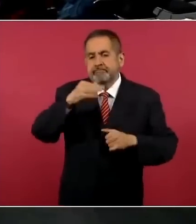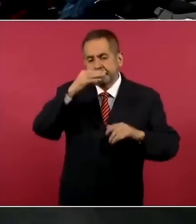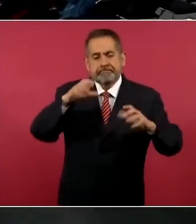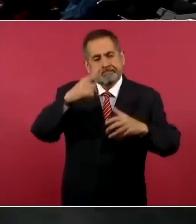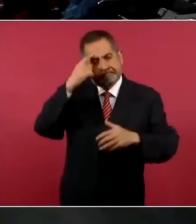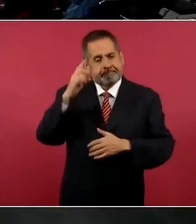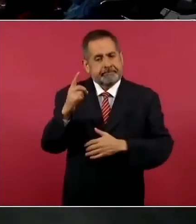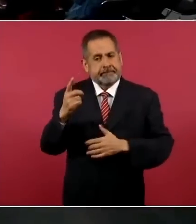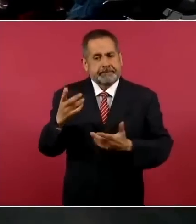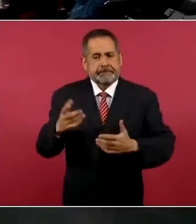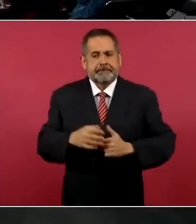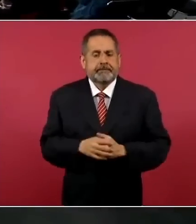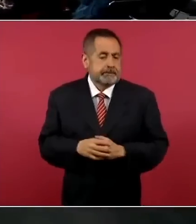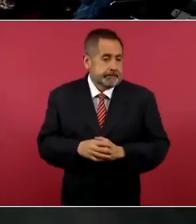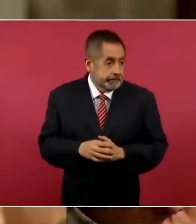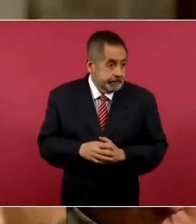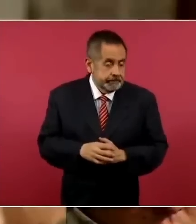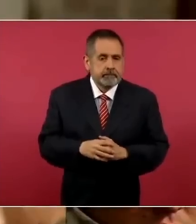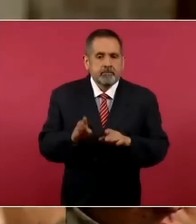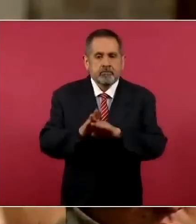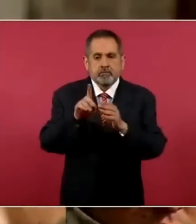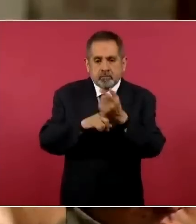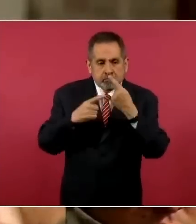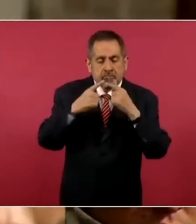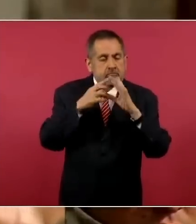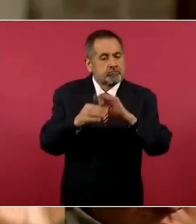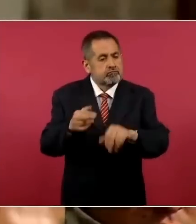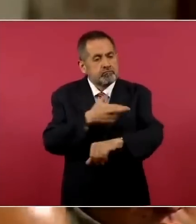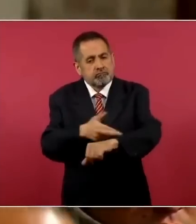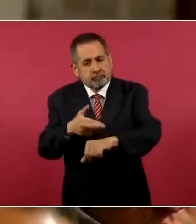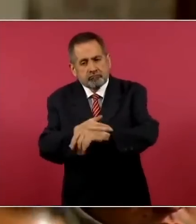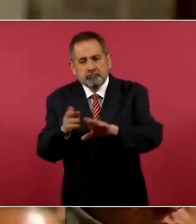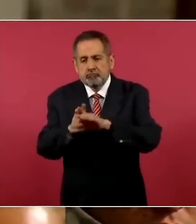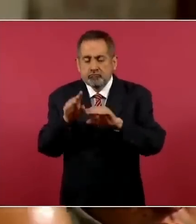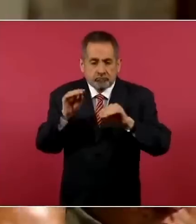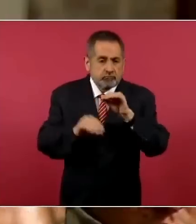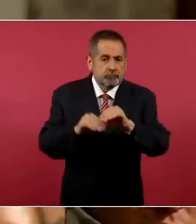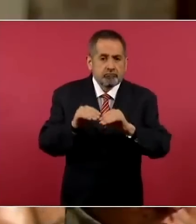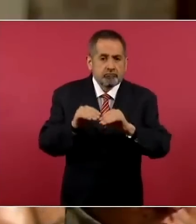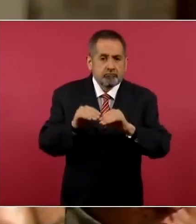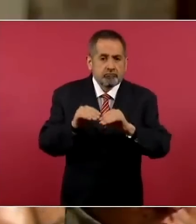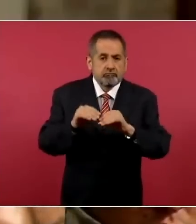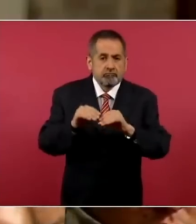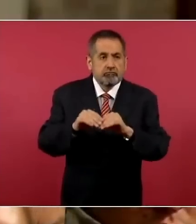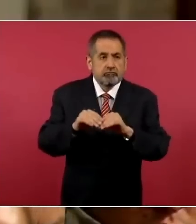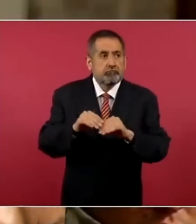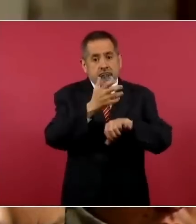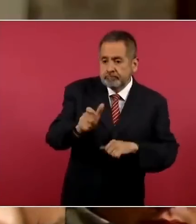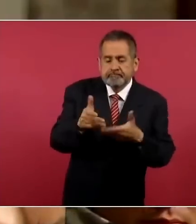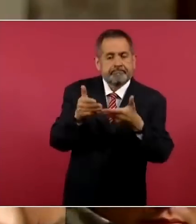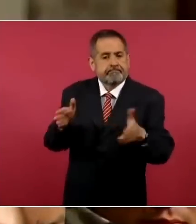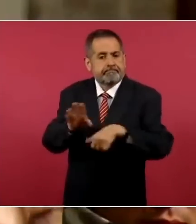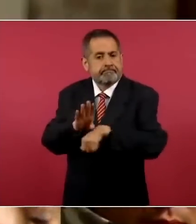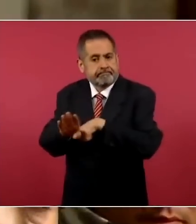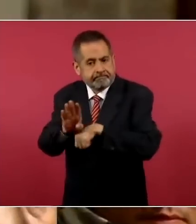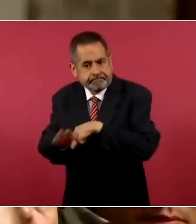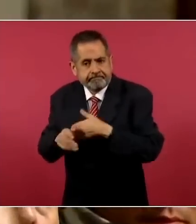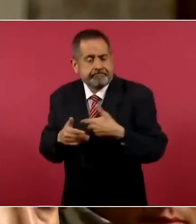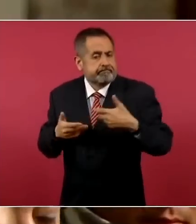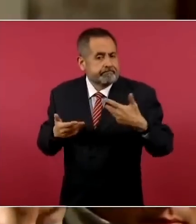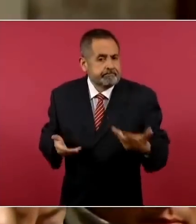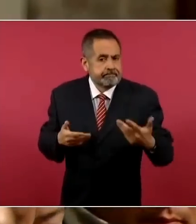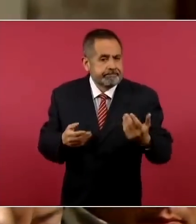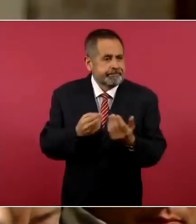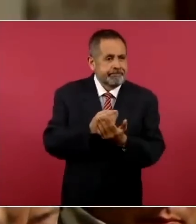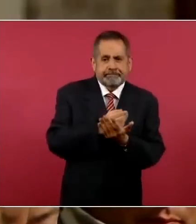decembrinas. Estamos viendo que aun cuando se autorizaron cupos, la importación de los pavos de Estados Unidos ahora también ya se abre a Brasil, que hay una, digamos,